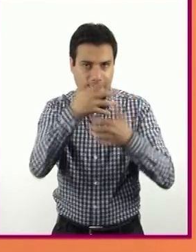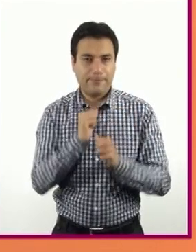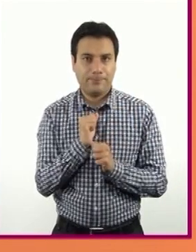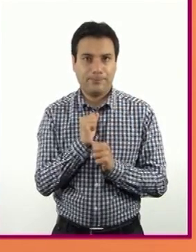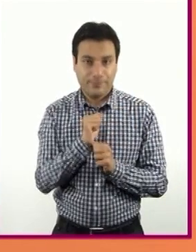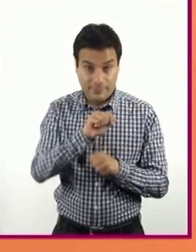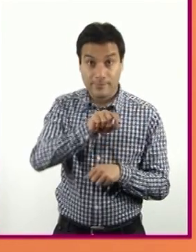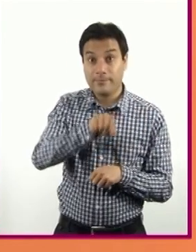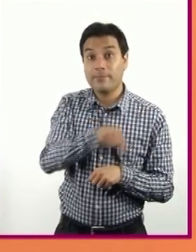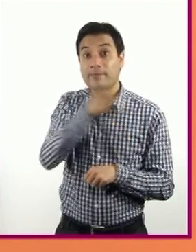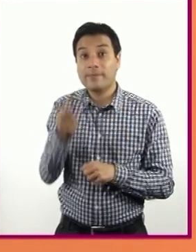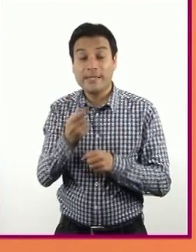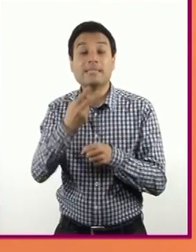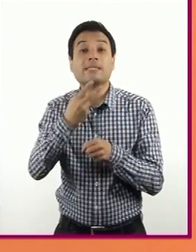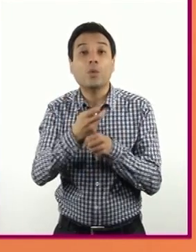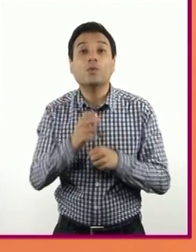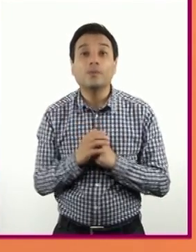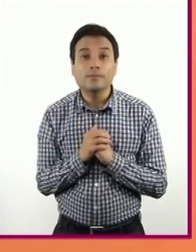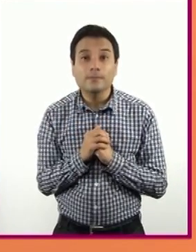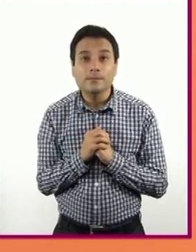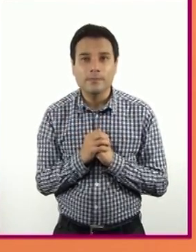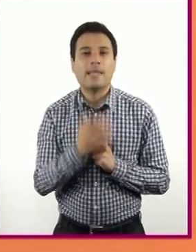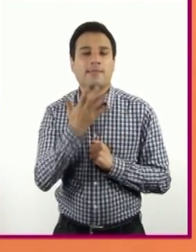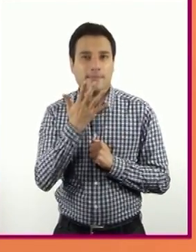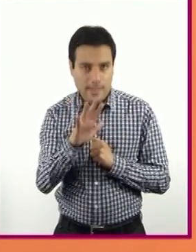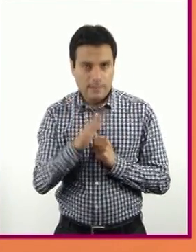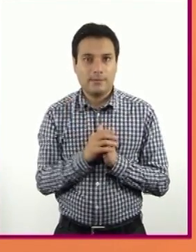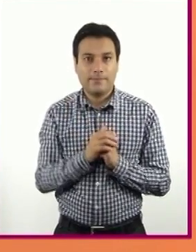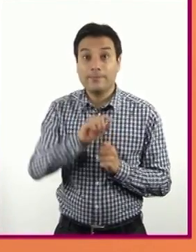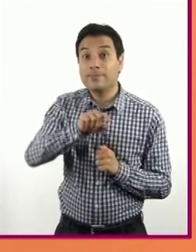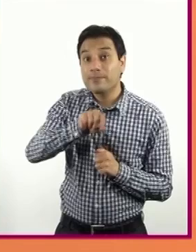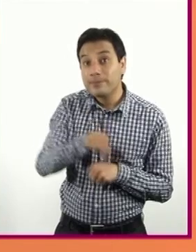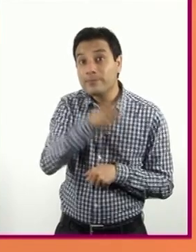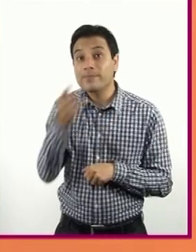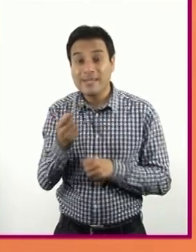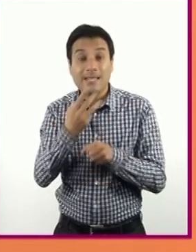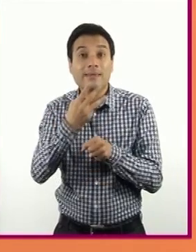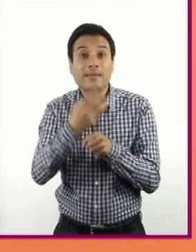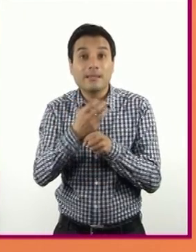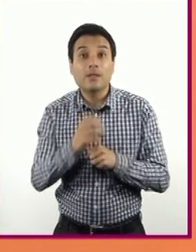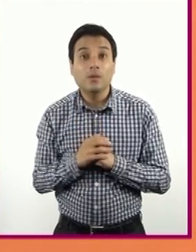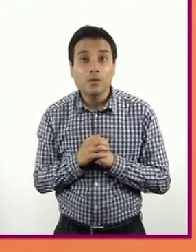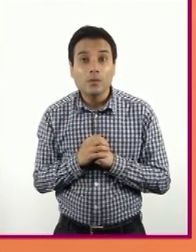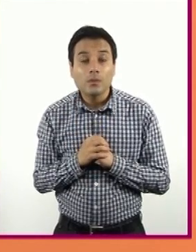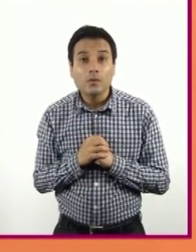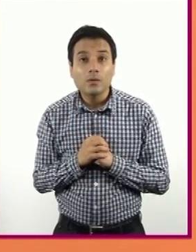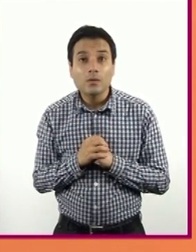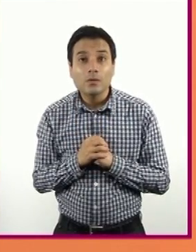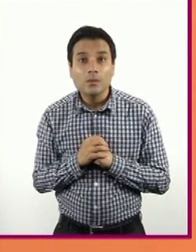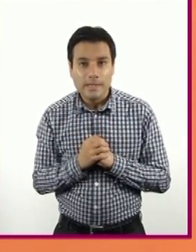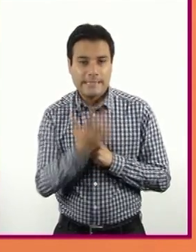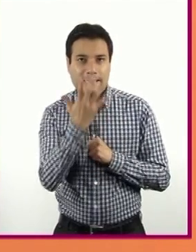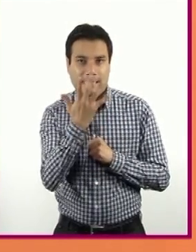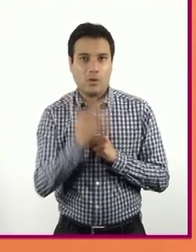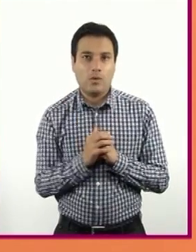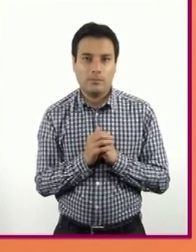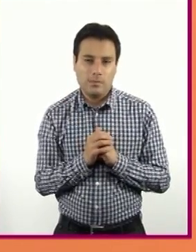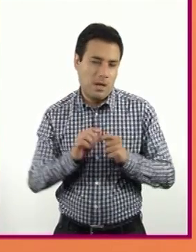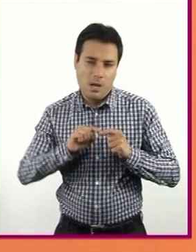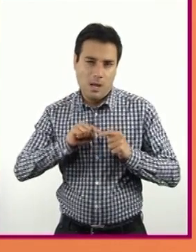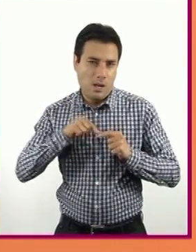El segundo término de la sucesión es 10. El tercer término de la sucesión es 5 y